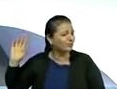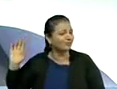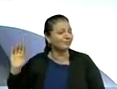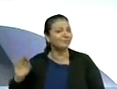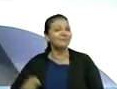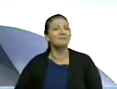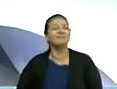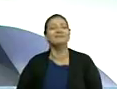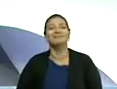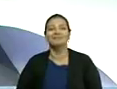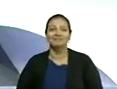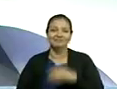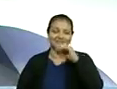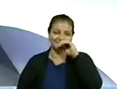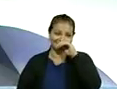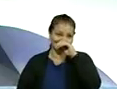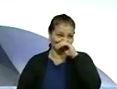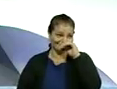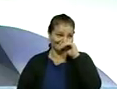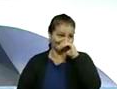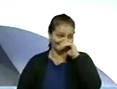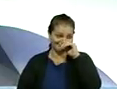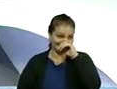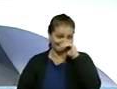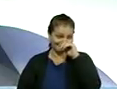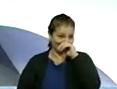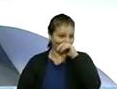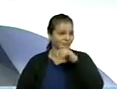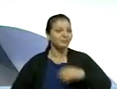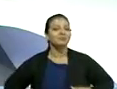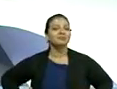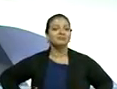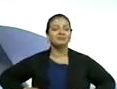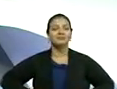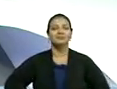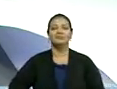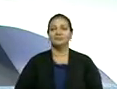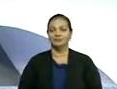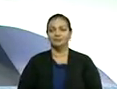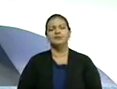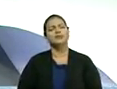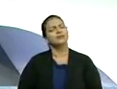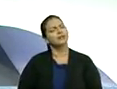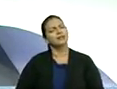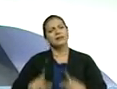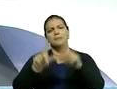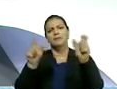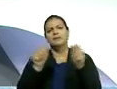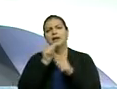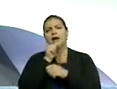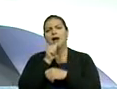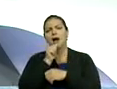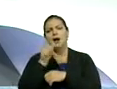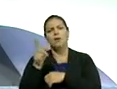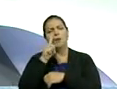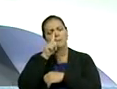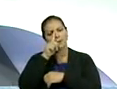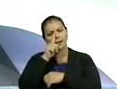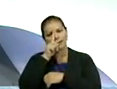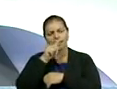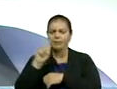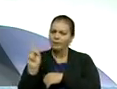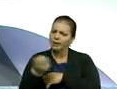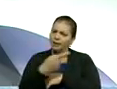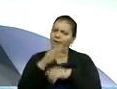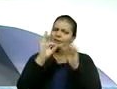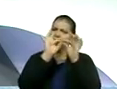Ya está ahí la está. Ola. Ahí está el mensaje. Bueno, ahí está la ahí ola está, del mal olor. Para que los ayuden, necesitan que los ayuden inmediatamente.